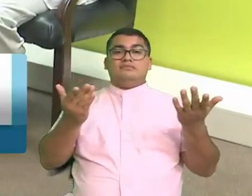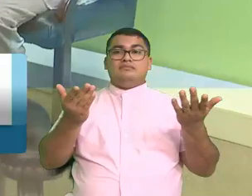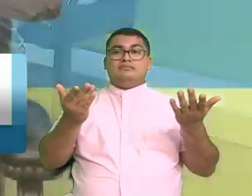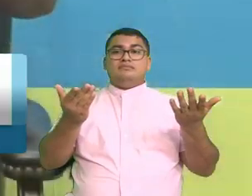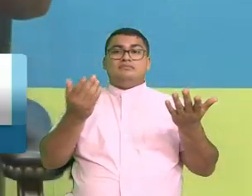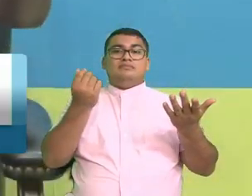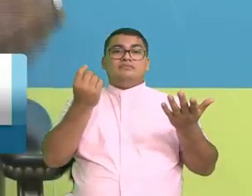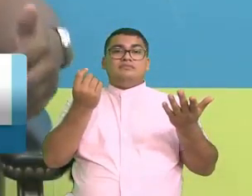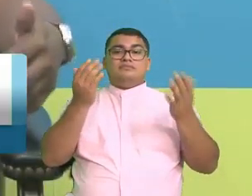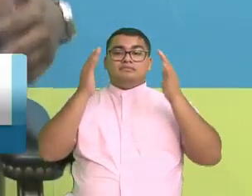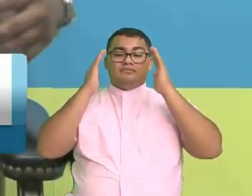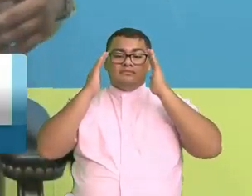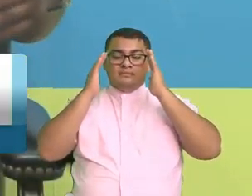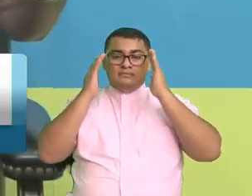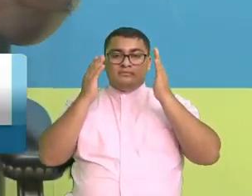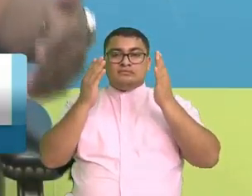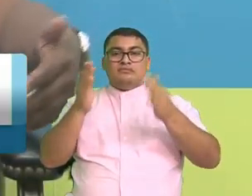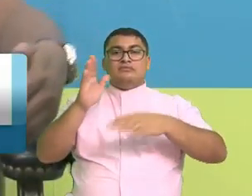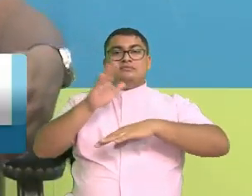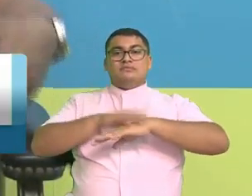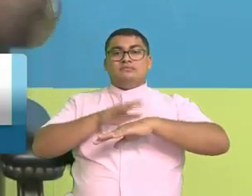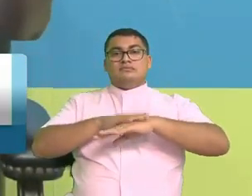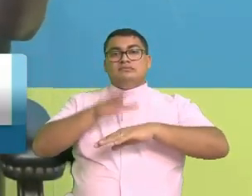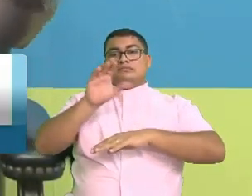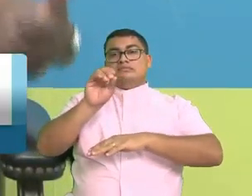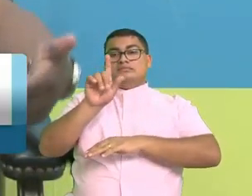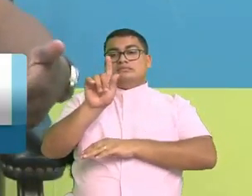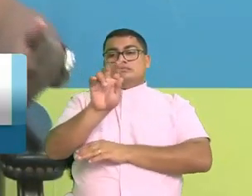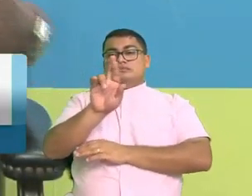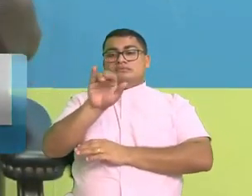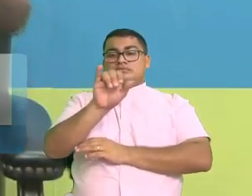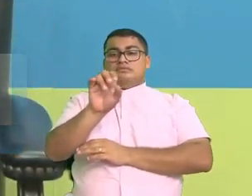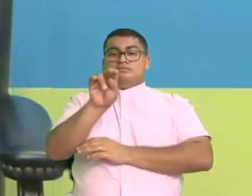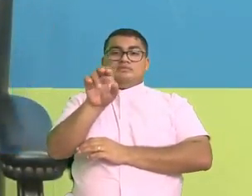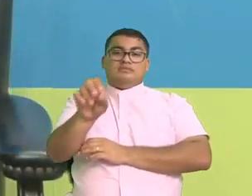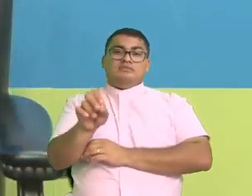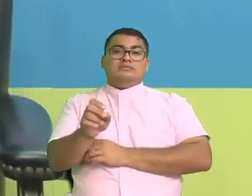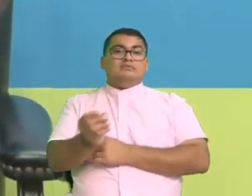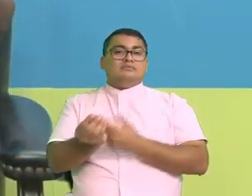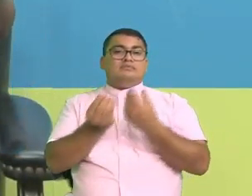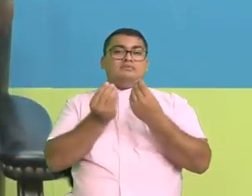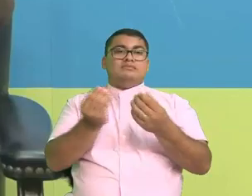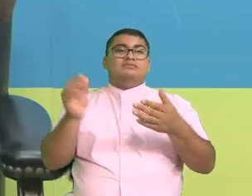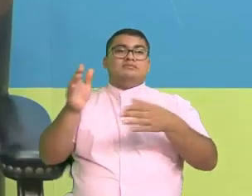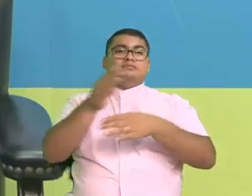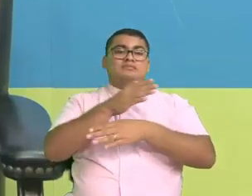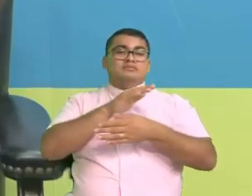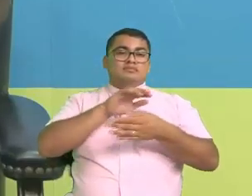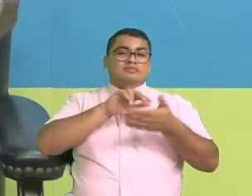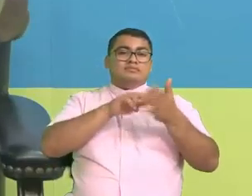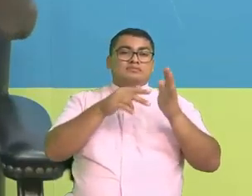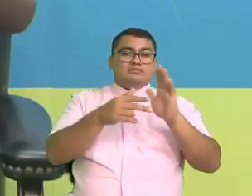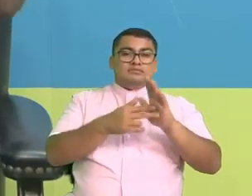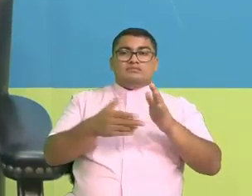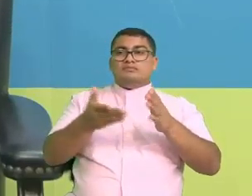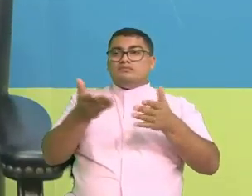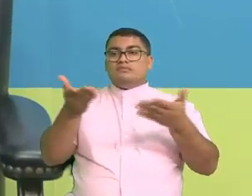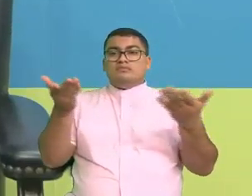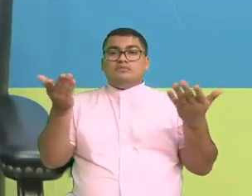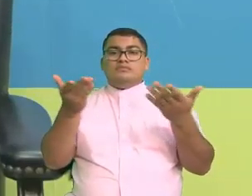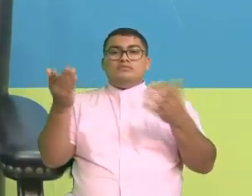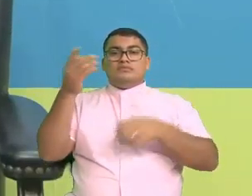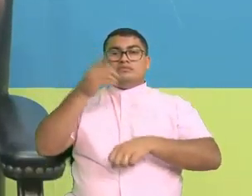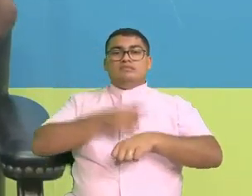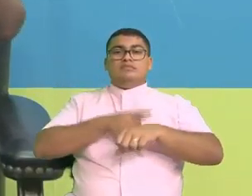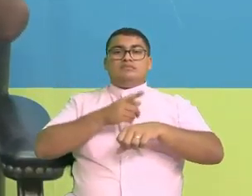atendió los llamados de su otorrino, se expuso mucho a todo esto de la contaminación, ¿cuánto dilata